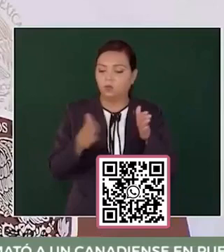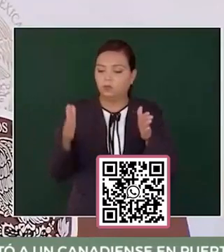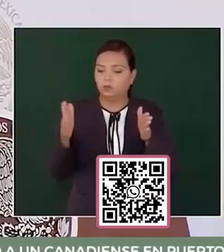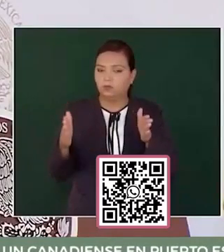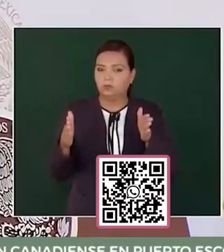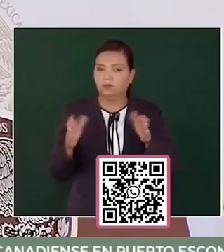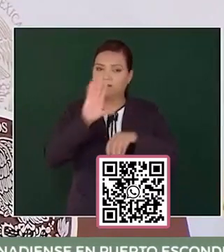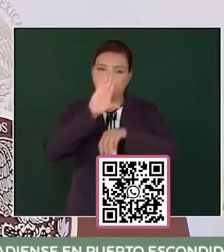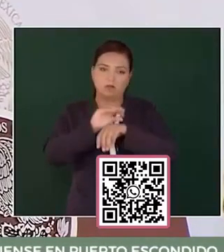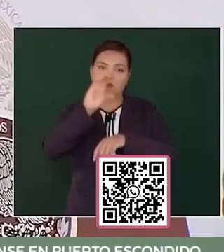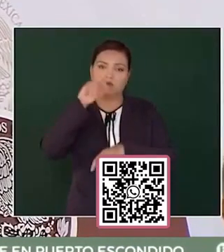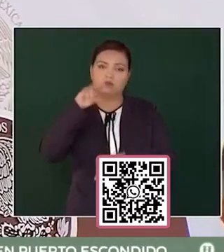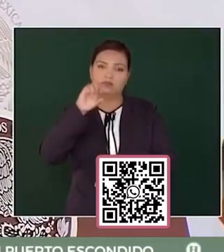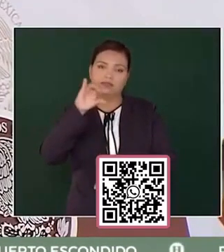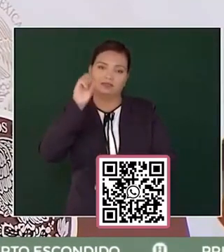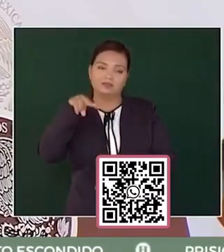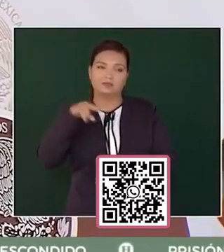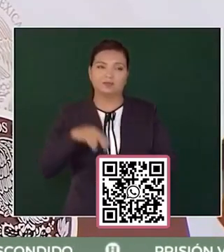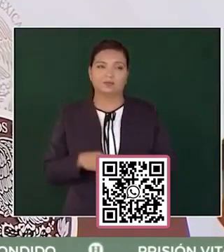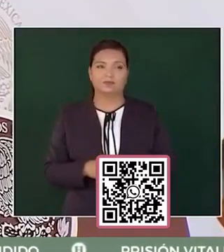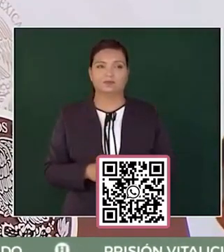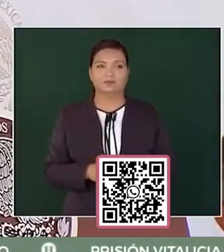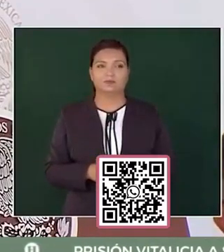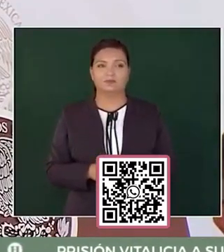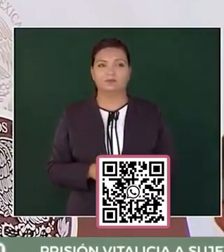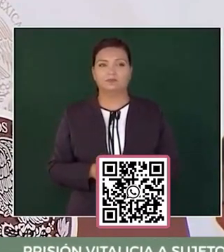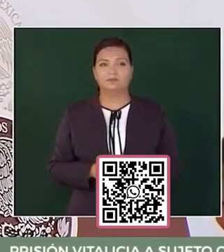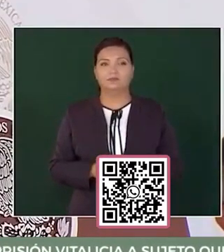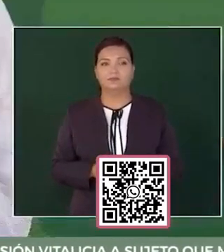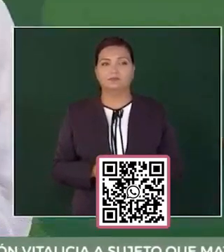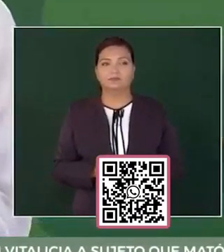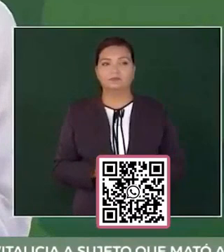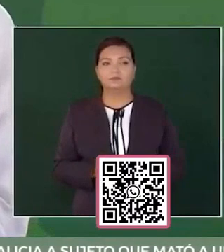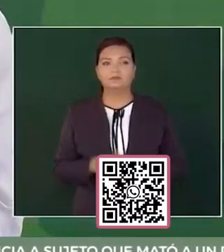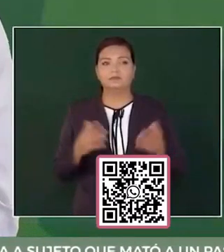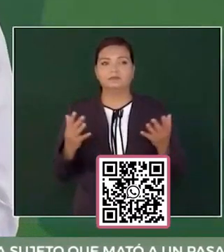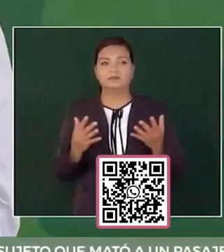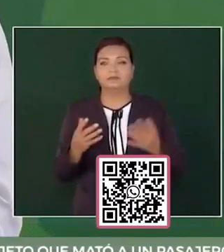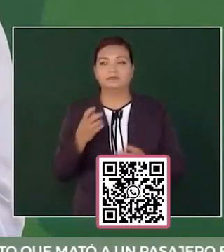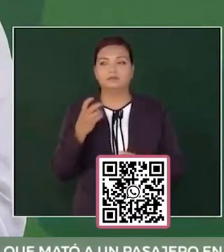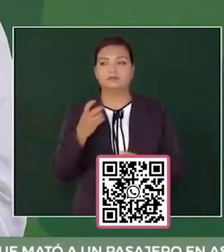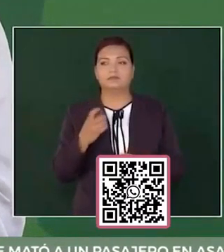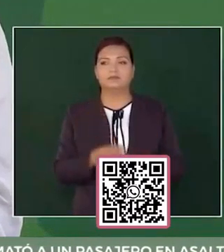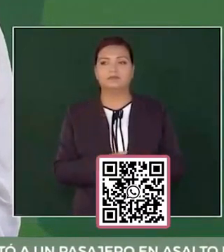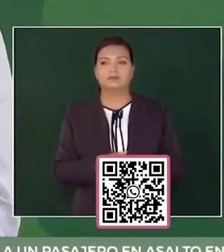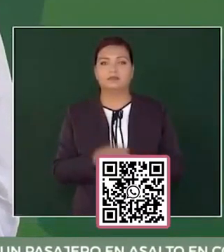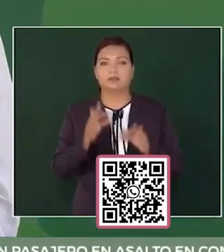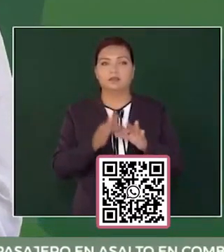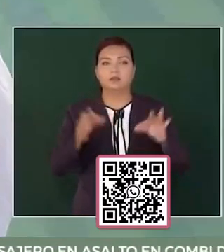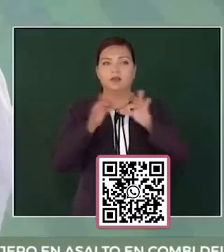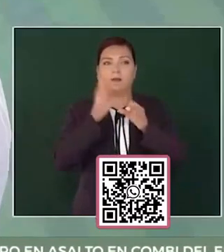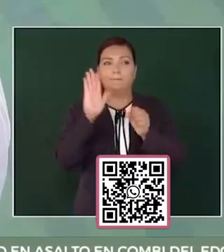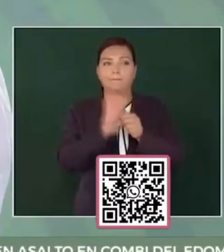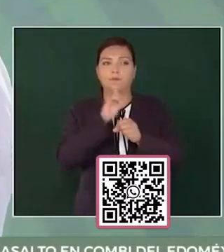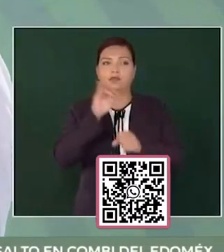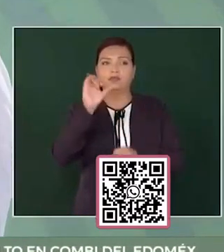un obstáculo para que la información fluya y no podamos ejercer nuestro derecho humano